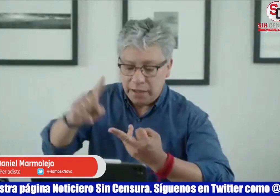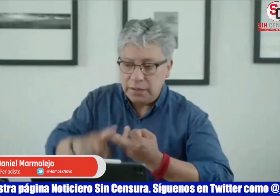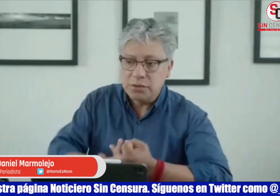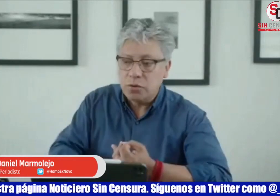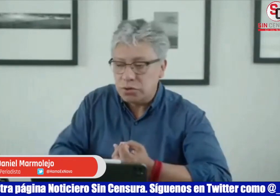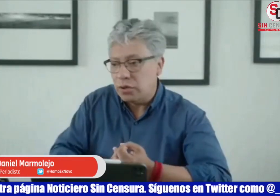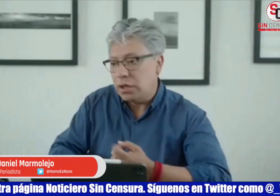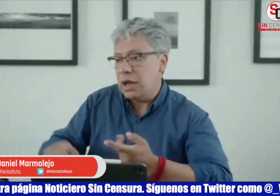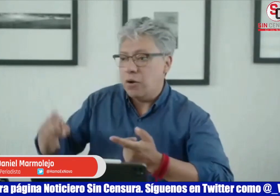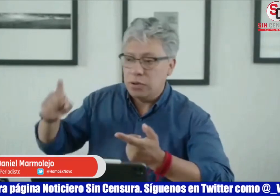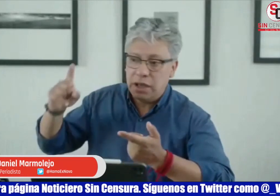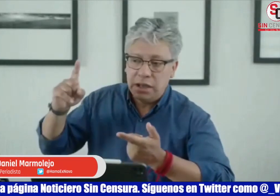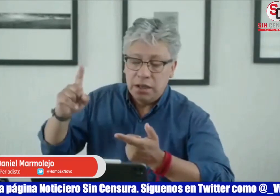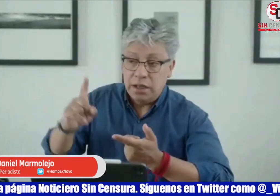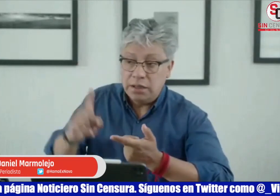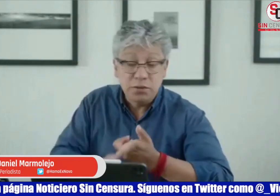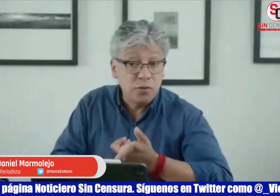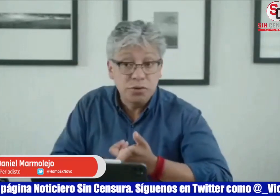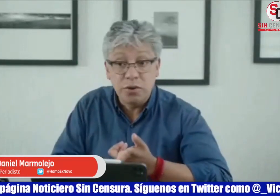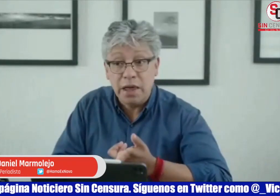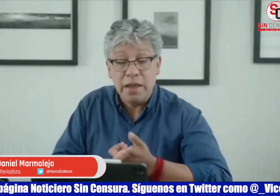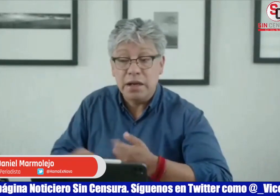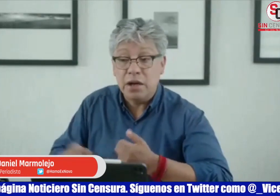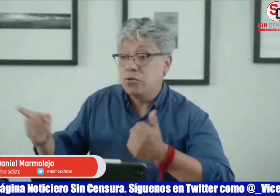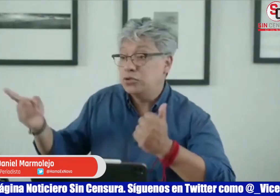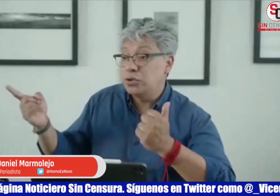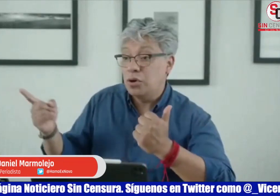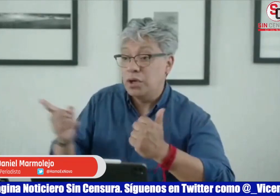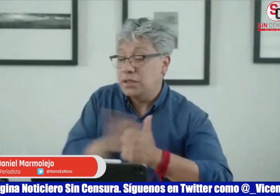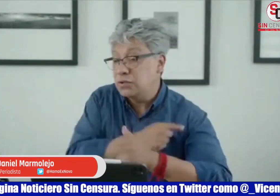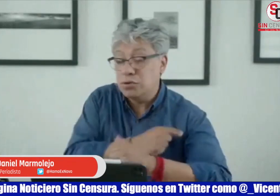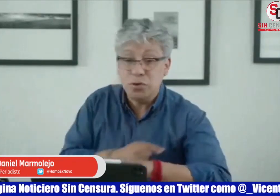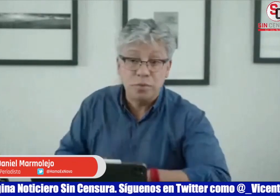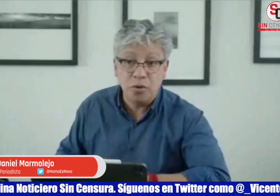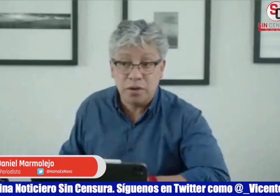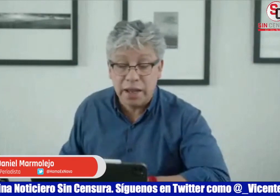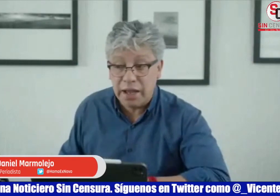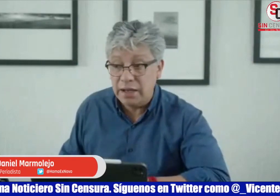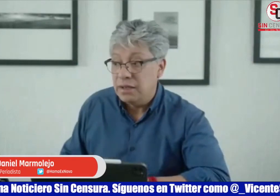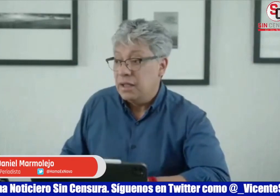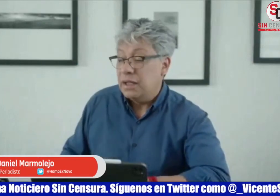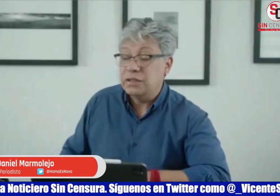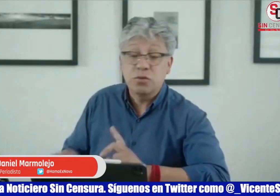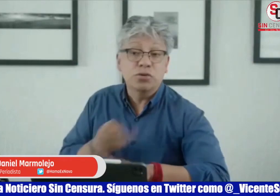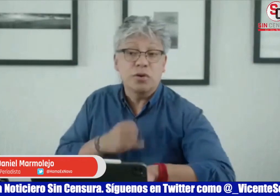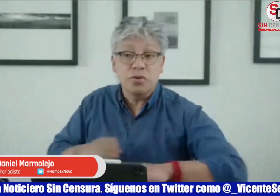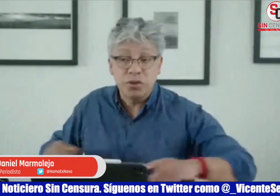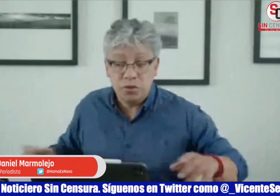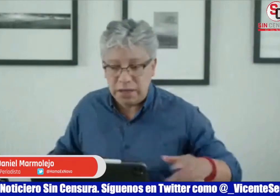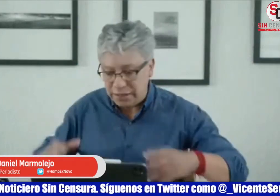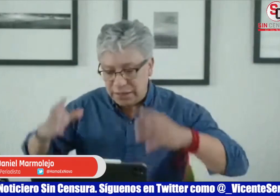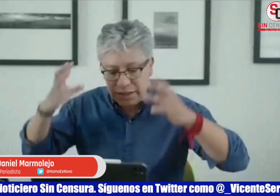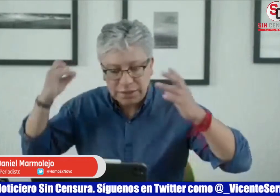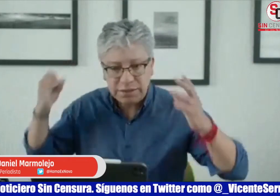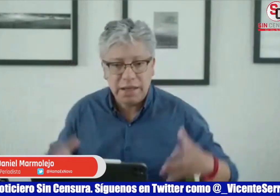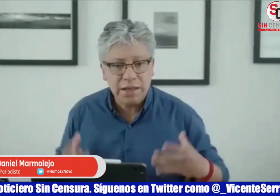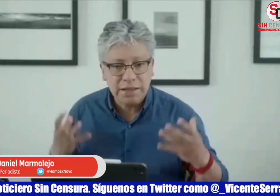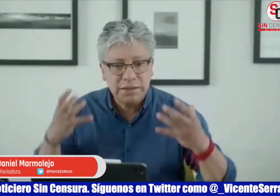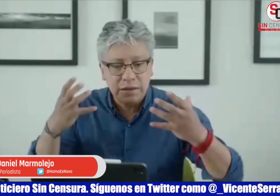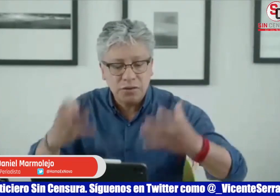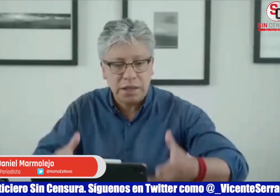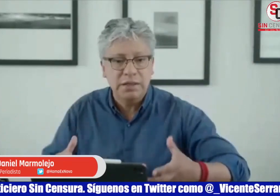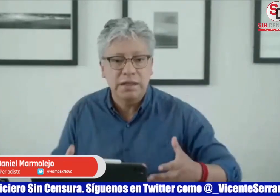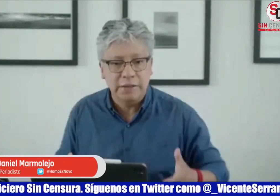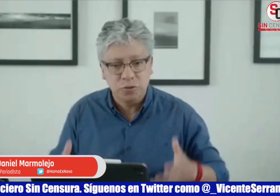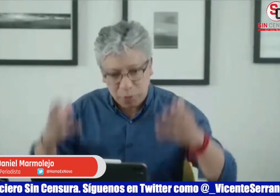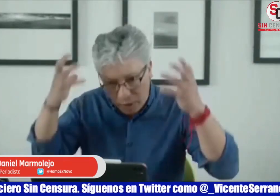Noroña, el discurso de Claudia, el discurso de Adán Augusto, el discurso de Monreal, el discurso de Rocío Nale, de quienes tengan que